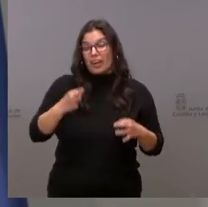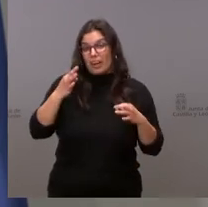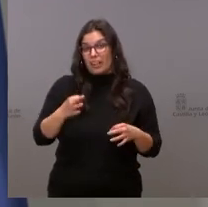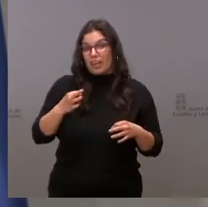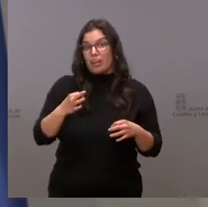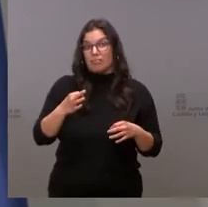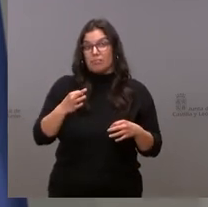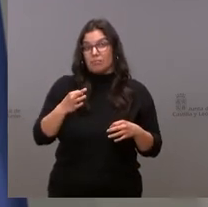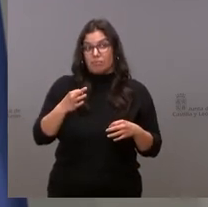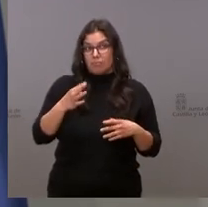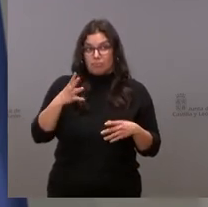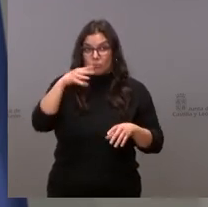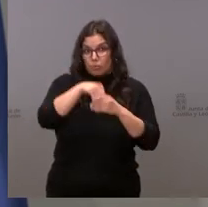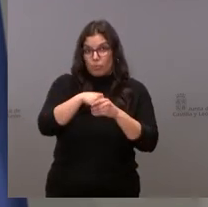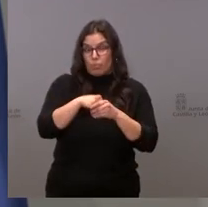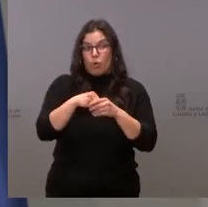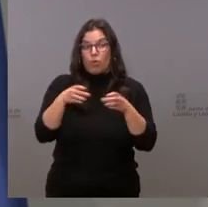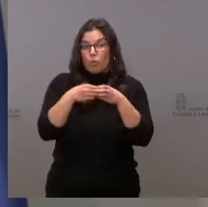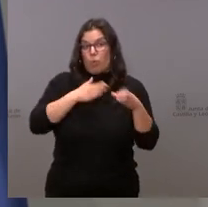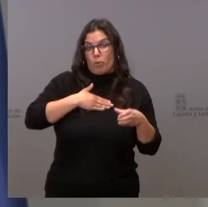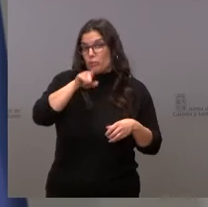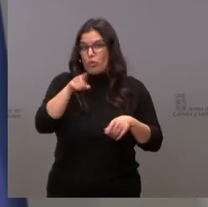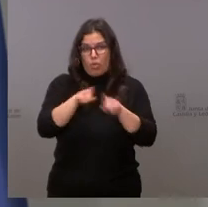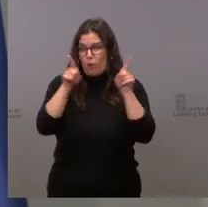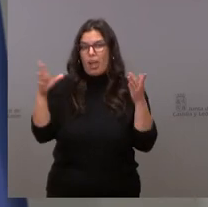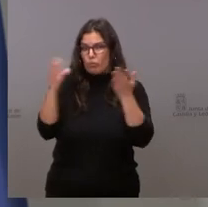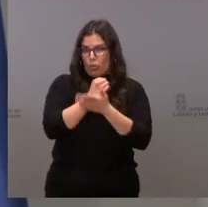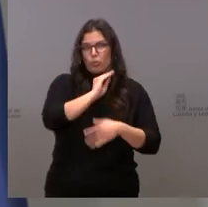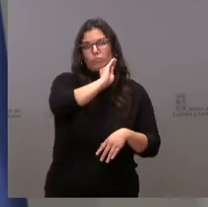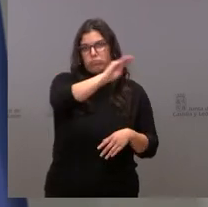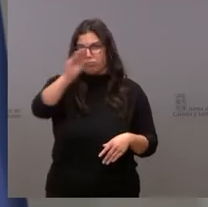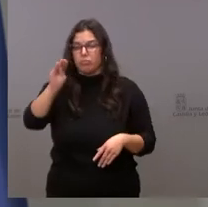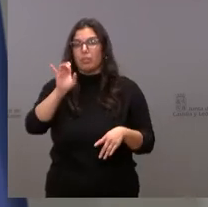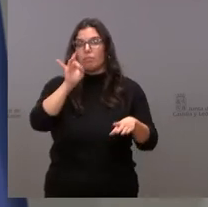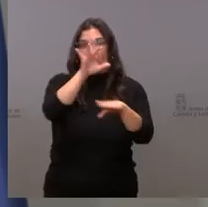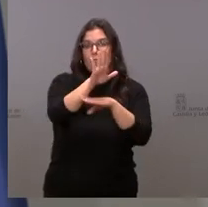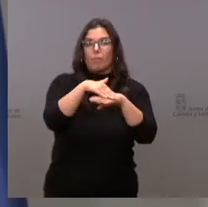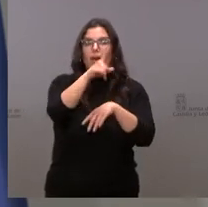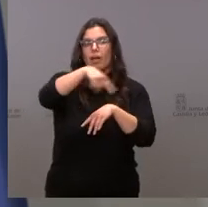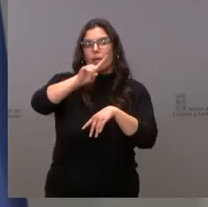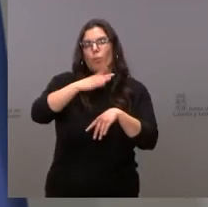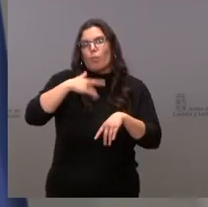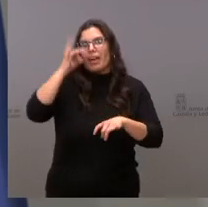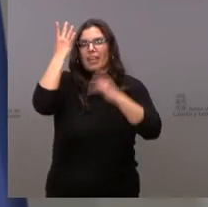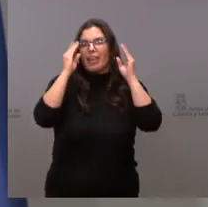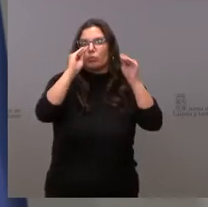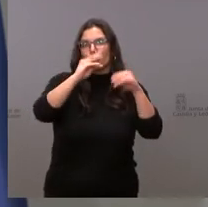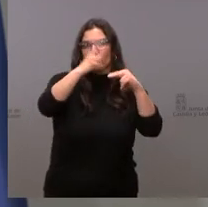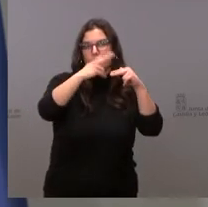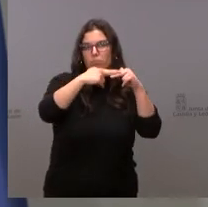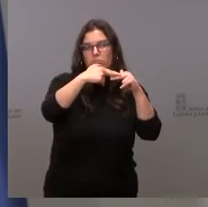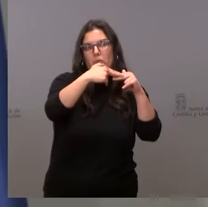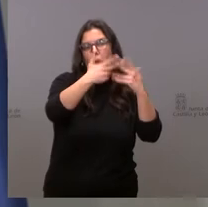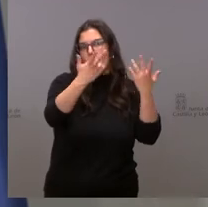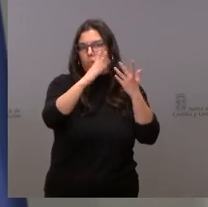parlamentaria tuvieran grupo propio o no para invitarles a que pudieran presentar sus